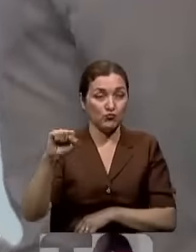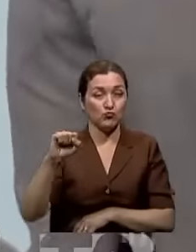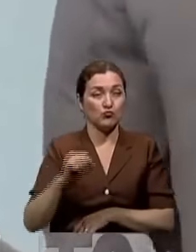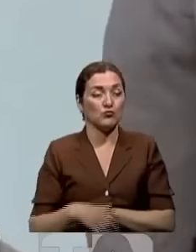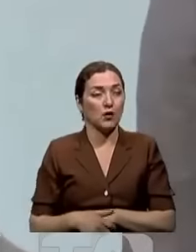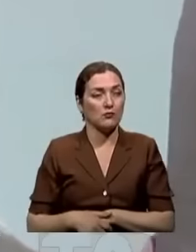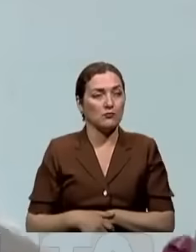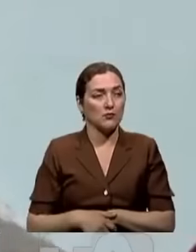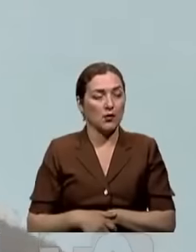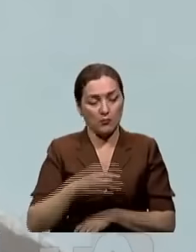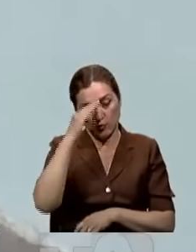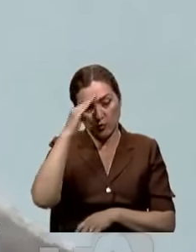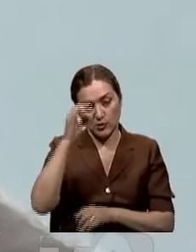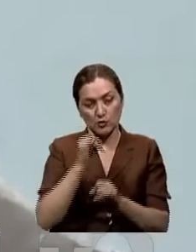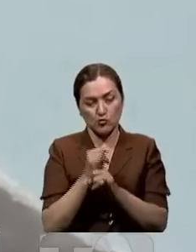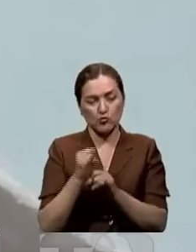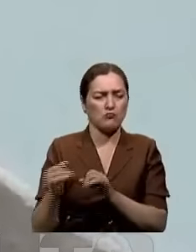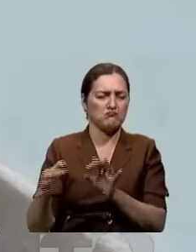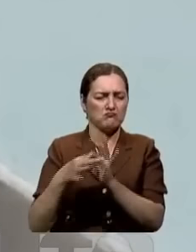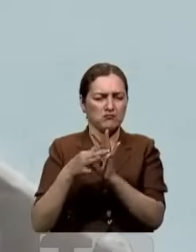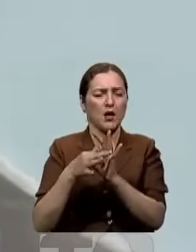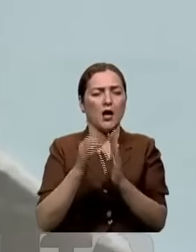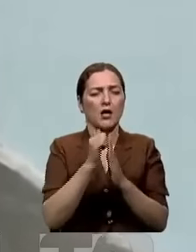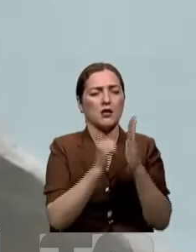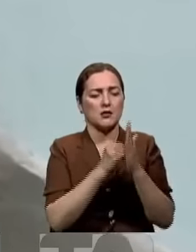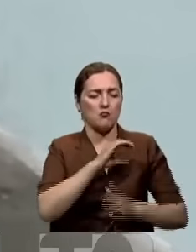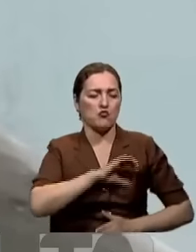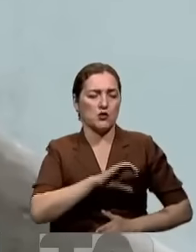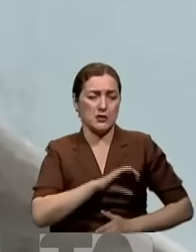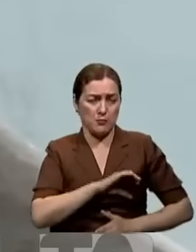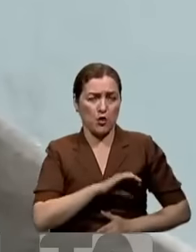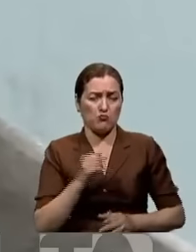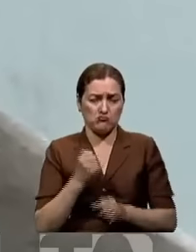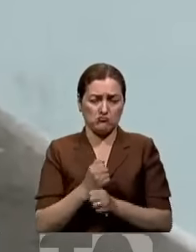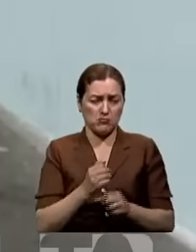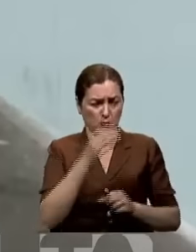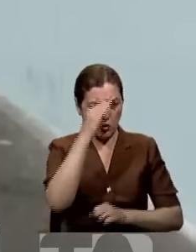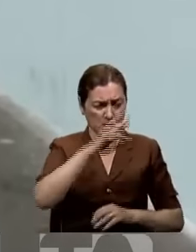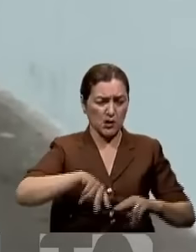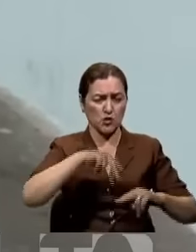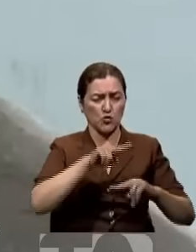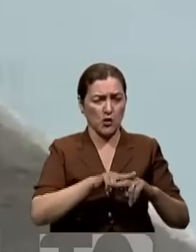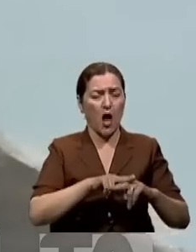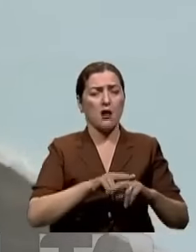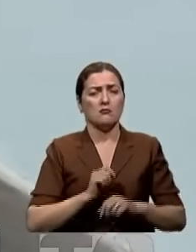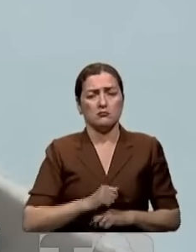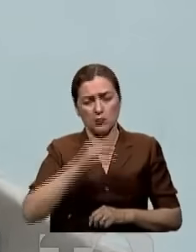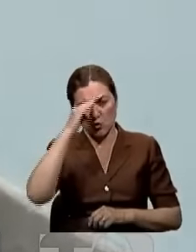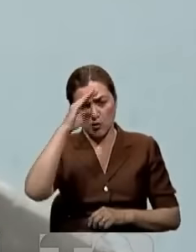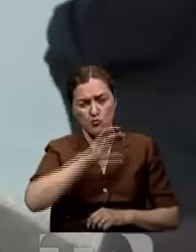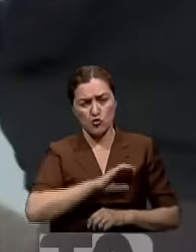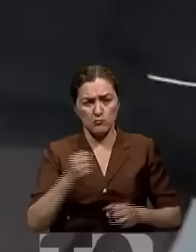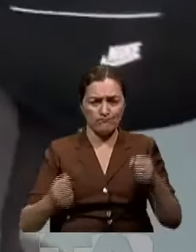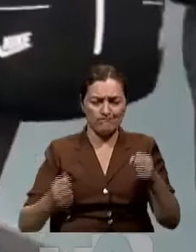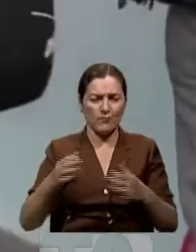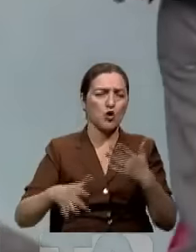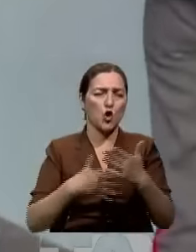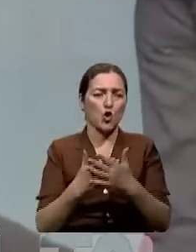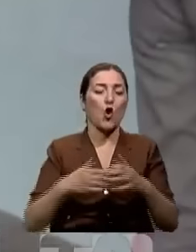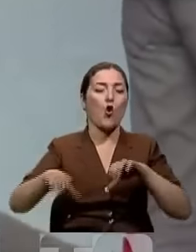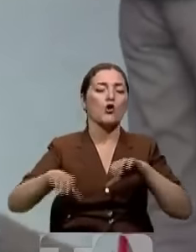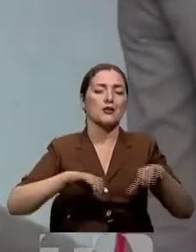habrán operativos interinstitucionales con la Agencia Metropolitana de Tránsito, de Control, Policía Nacional, y lo que